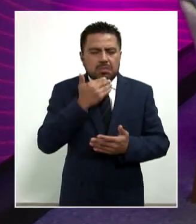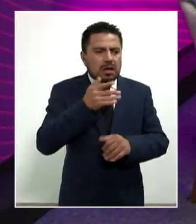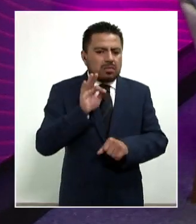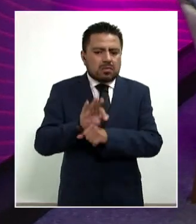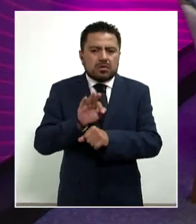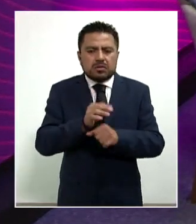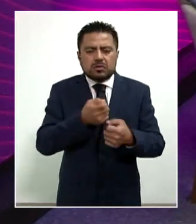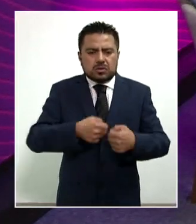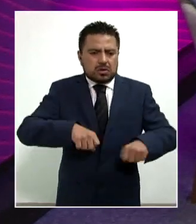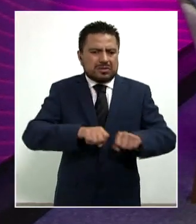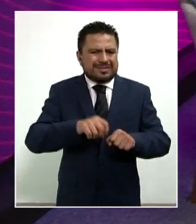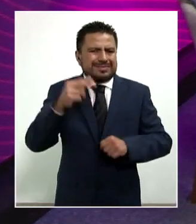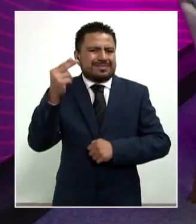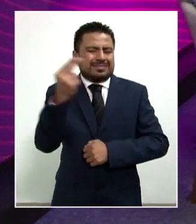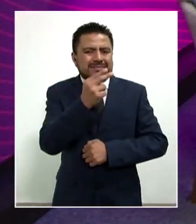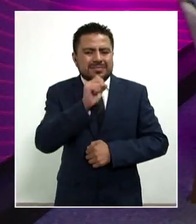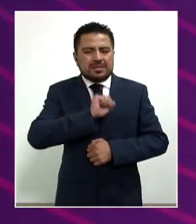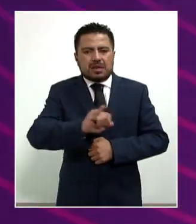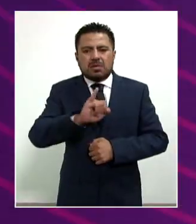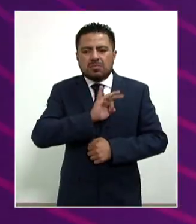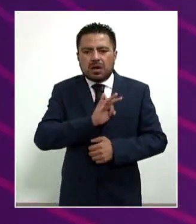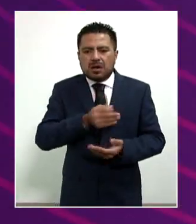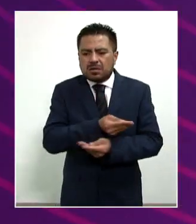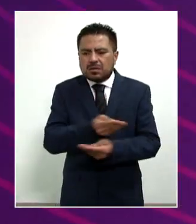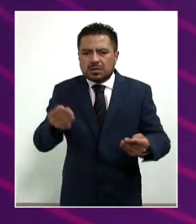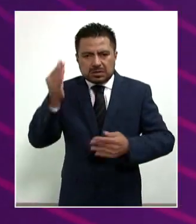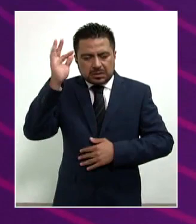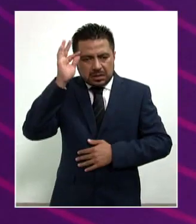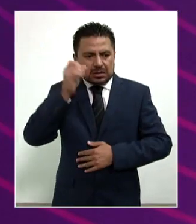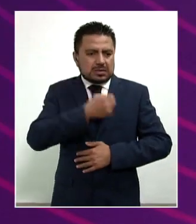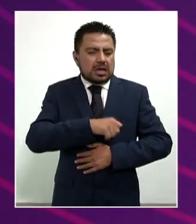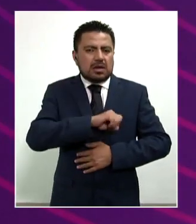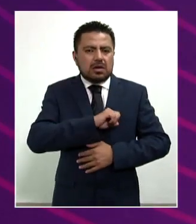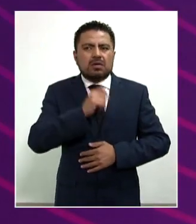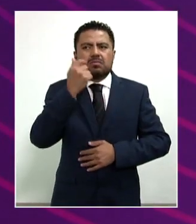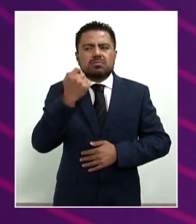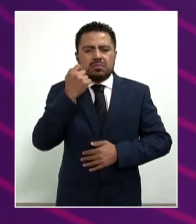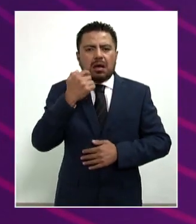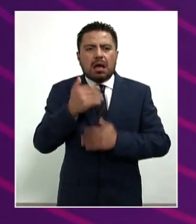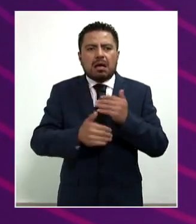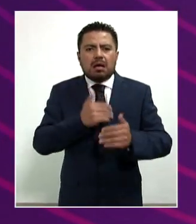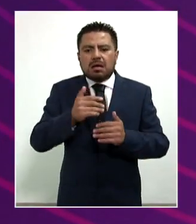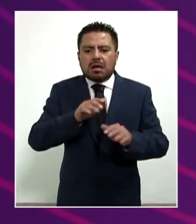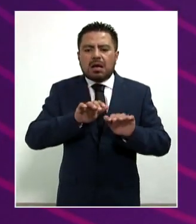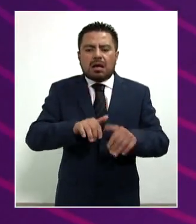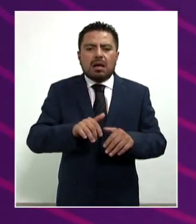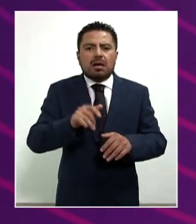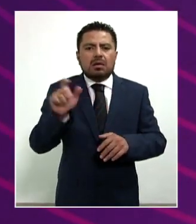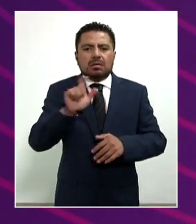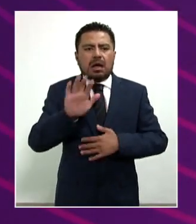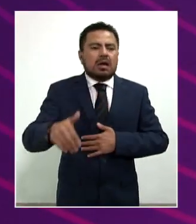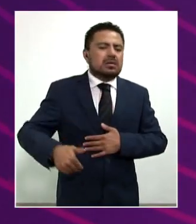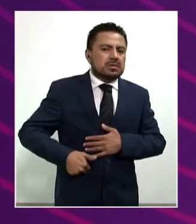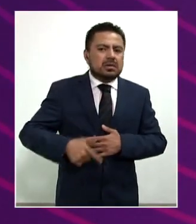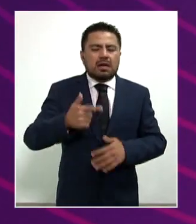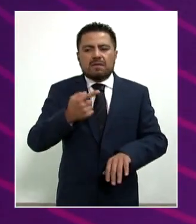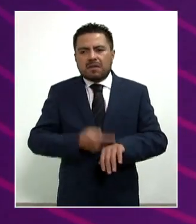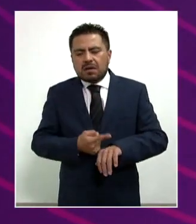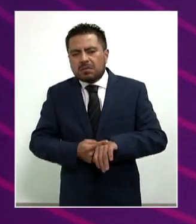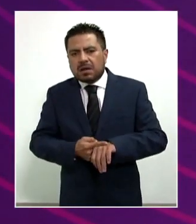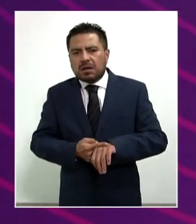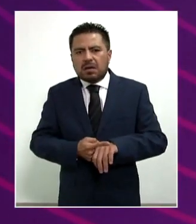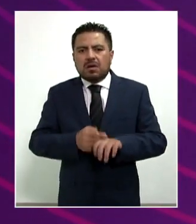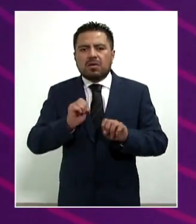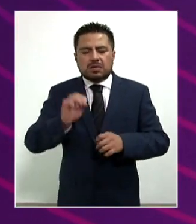social, seguridad social, que les dé por lo menos servicio de salud, pensiones en avanzada, ingreso en caso de incapacidad, discapacidad, enfermedad